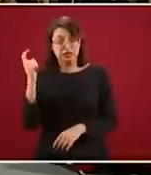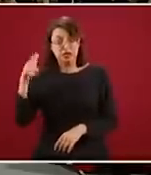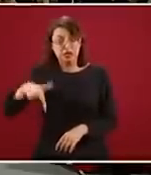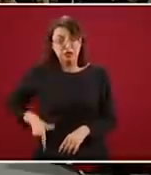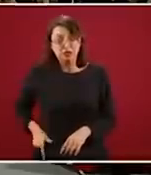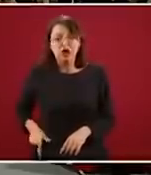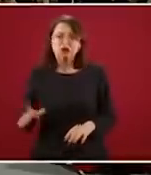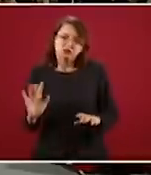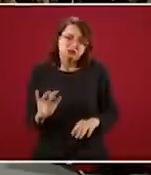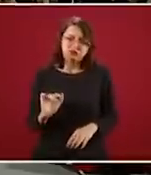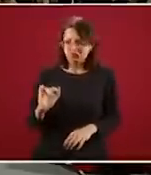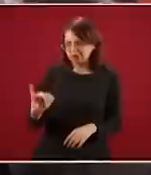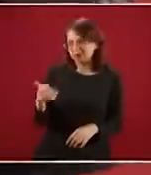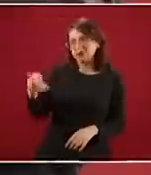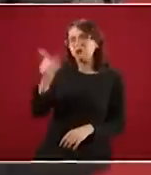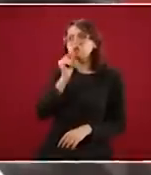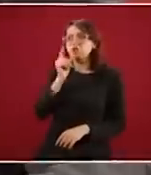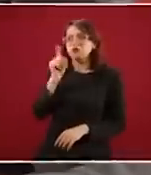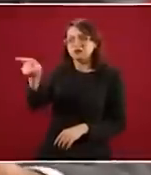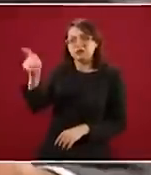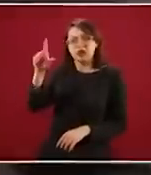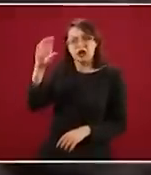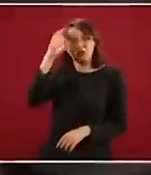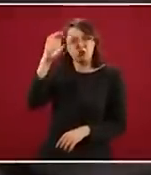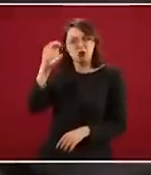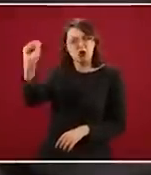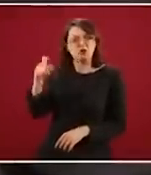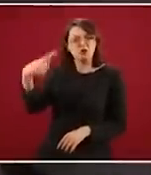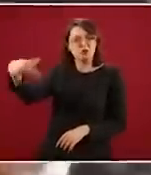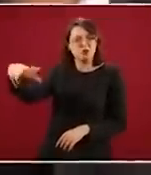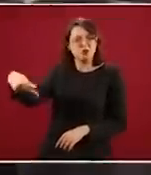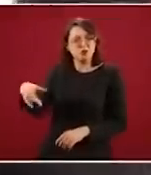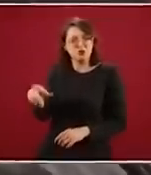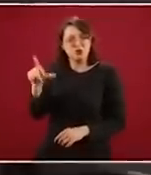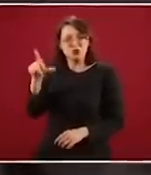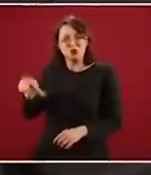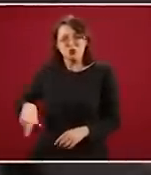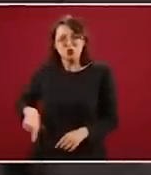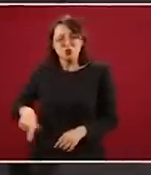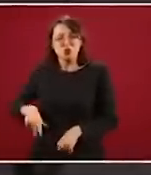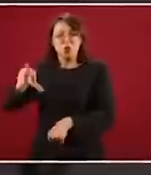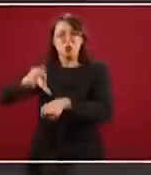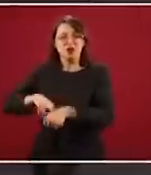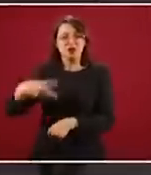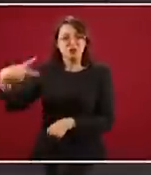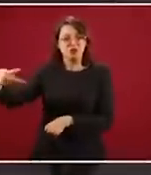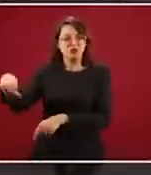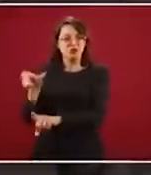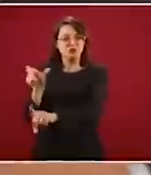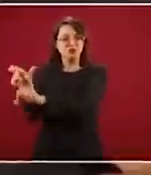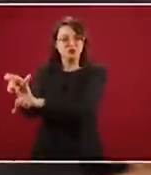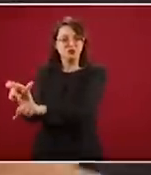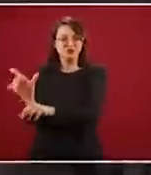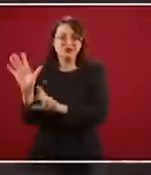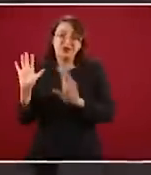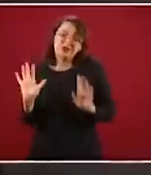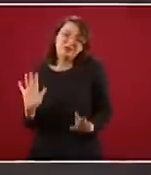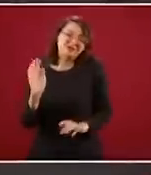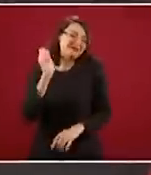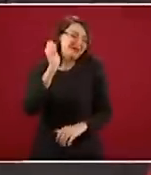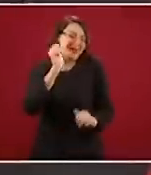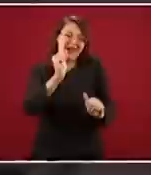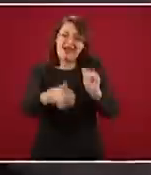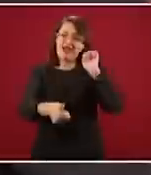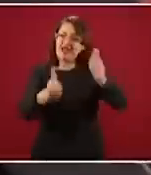de Morelos, es que como yo tengo que ir a los estados y van los gobernadores y cada quien pues tiene